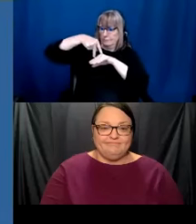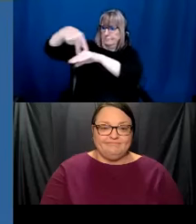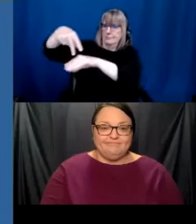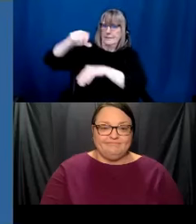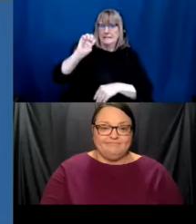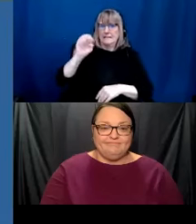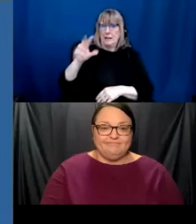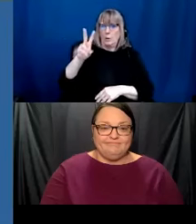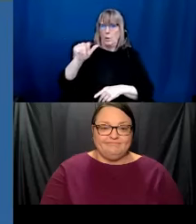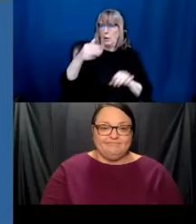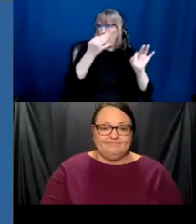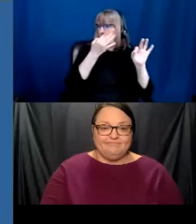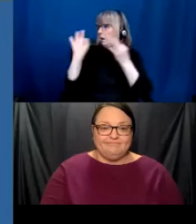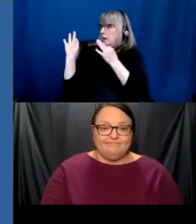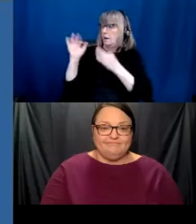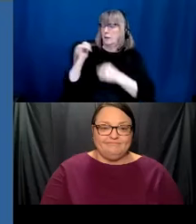91.105.